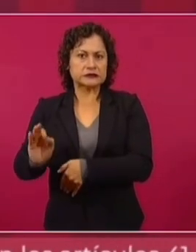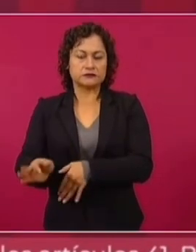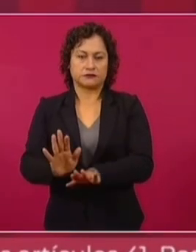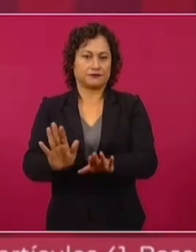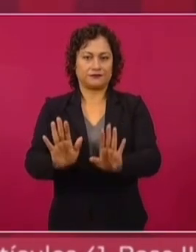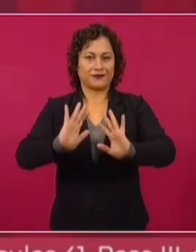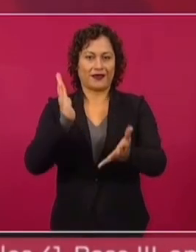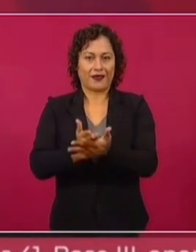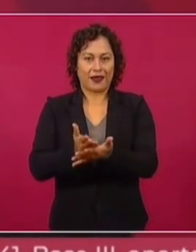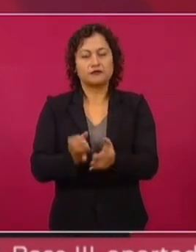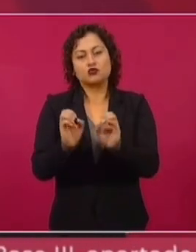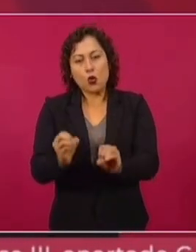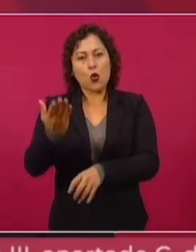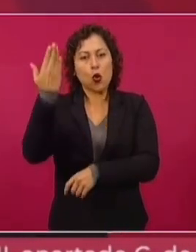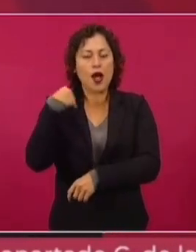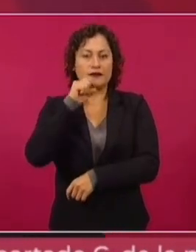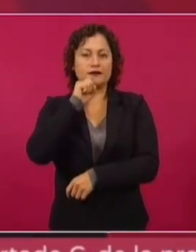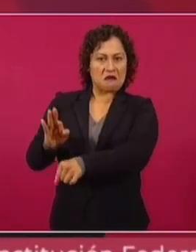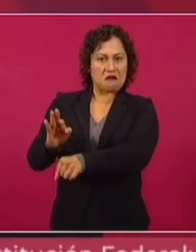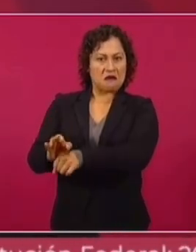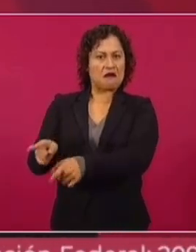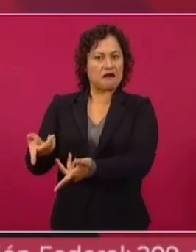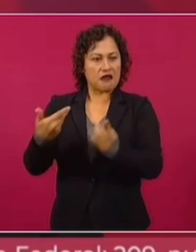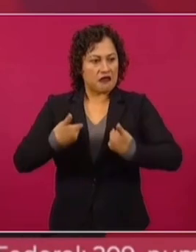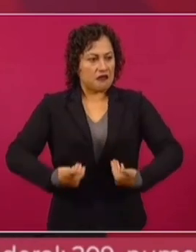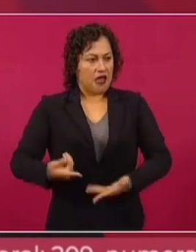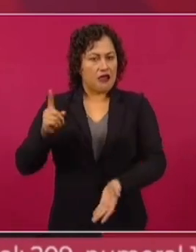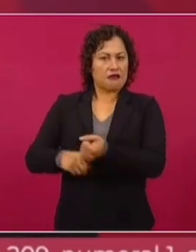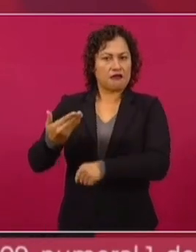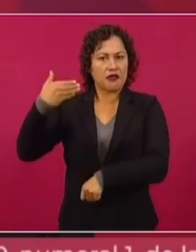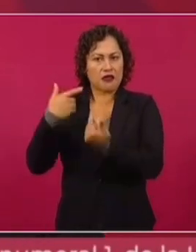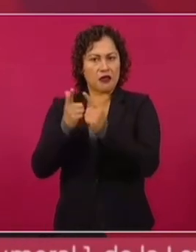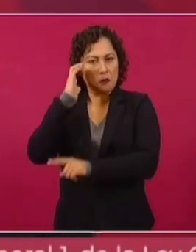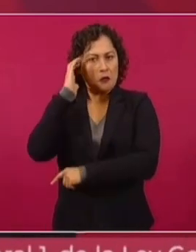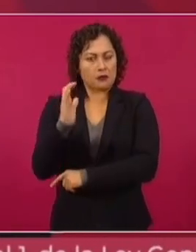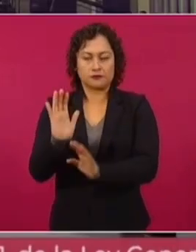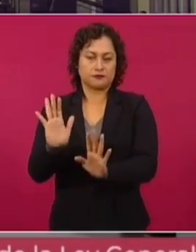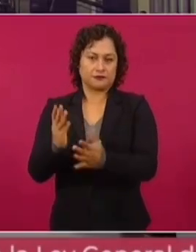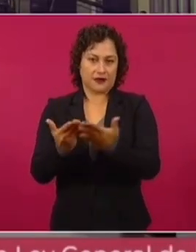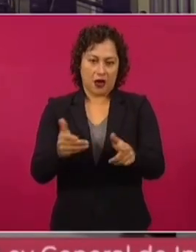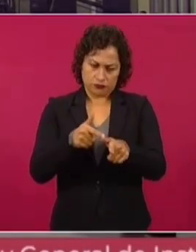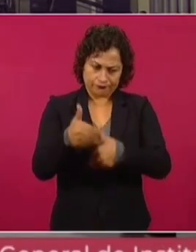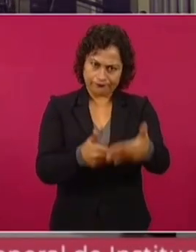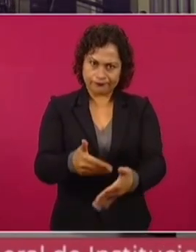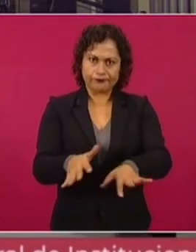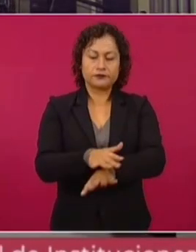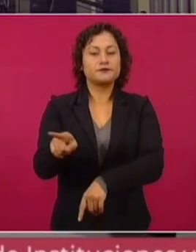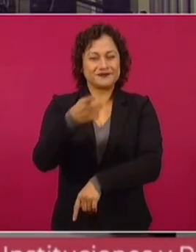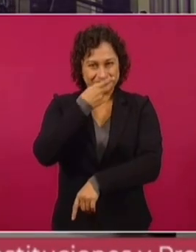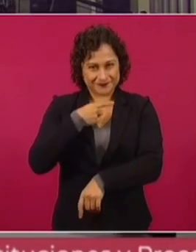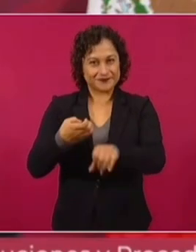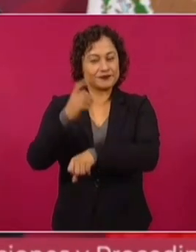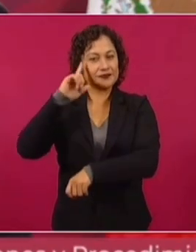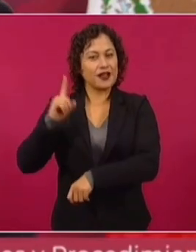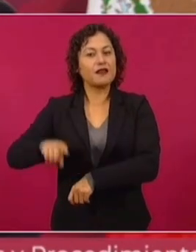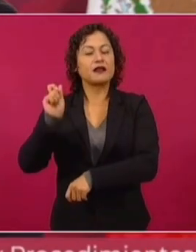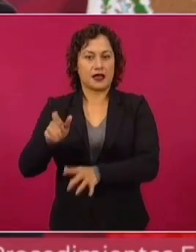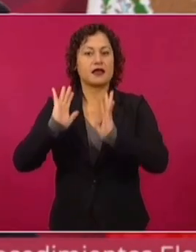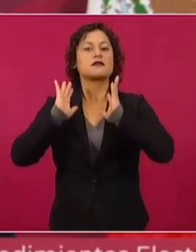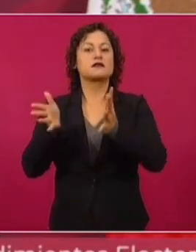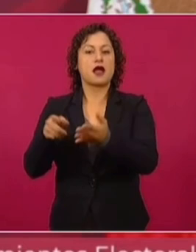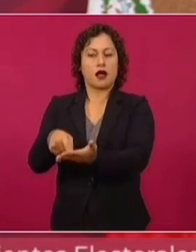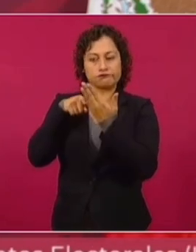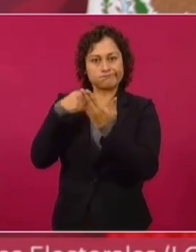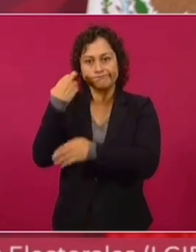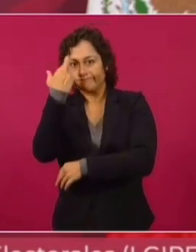autoridad representaba a la delincuencia. Y ahí vamos, y vamos a seguir avanzando. Y en el caso de Zacatecas, se hizo ya un análisis,